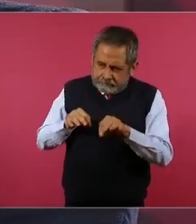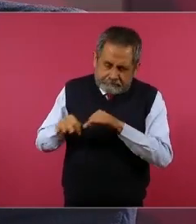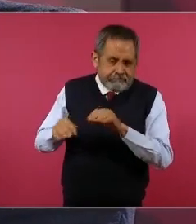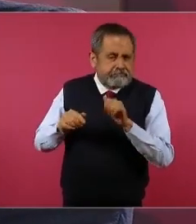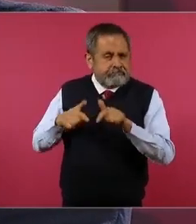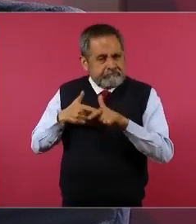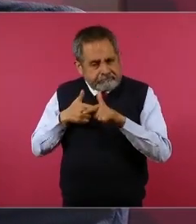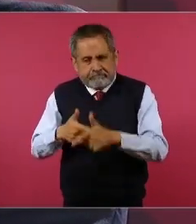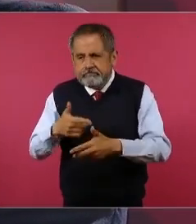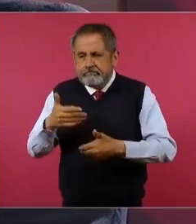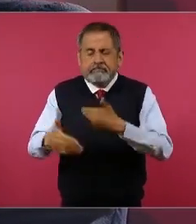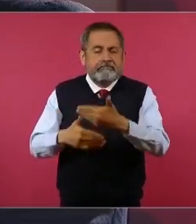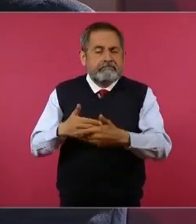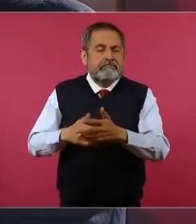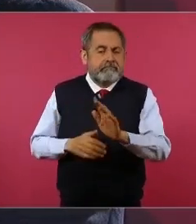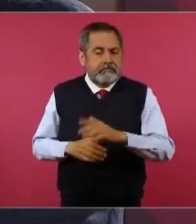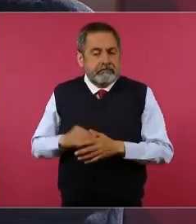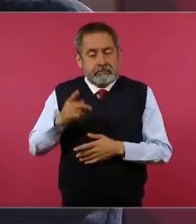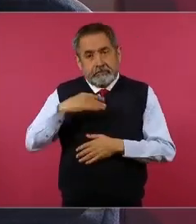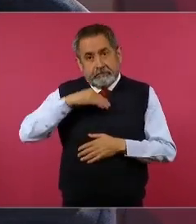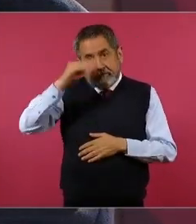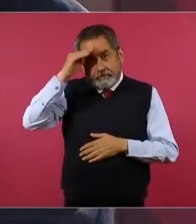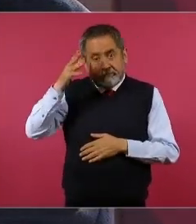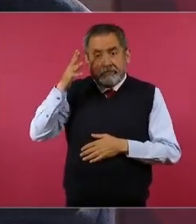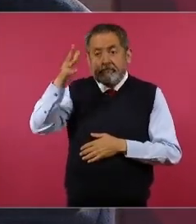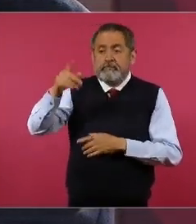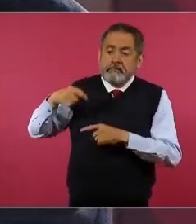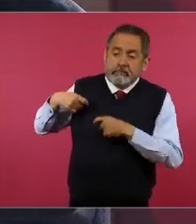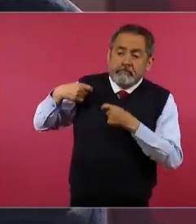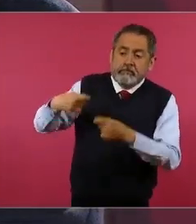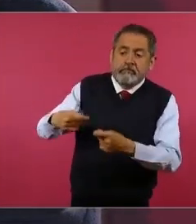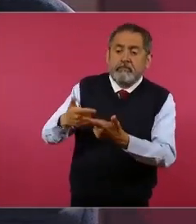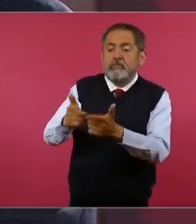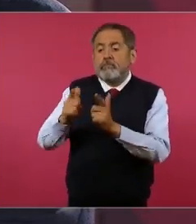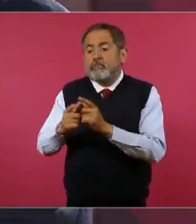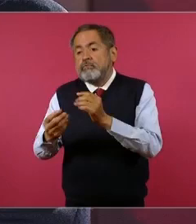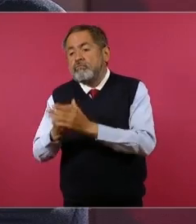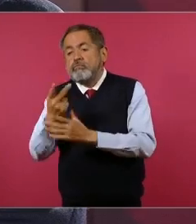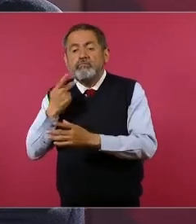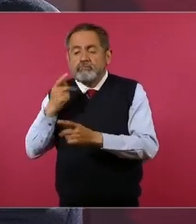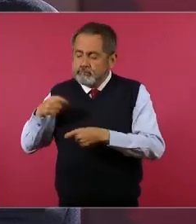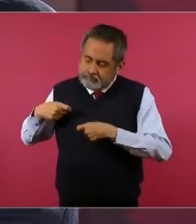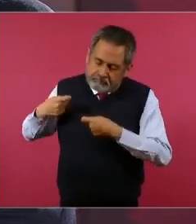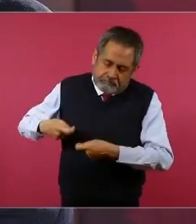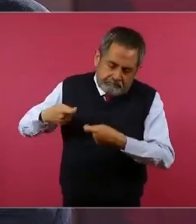hay que seguir trabajando, pensando en las nuevas generaciones